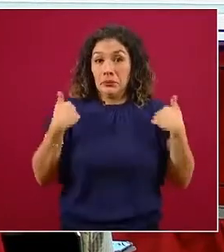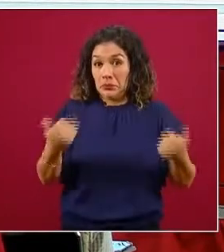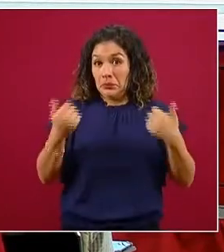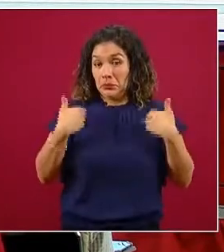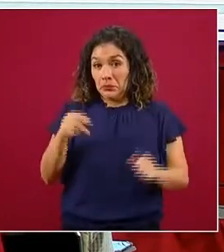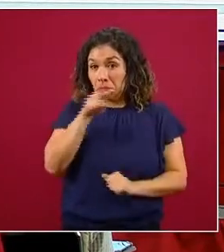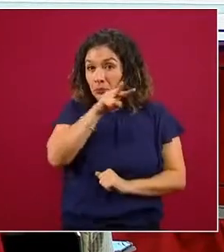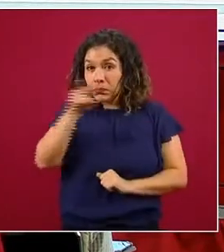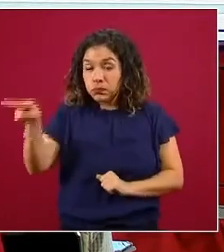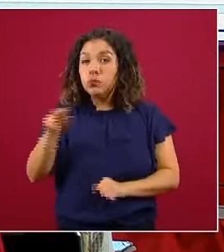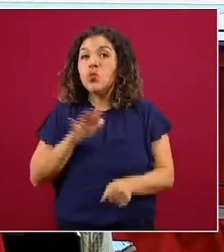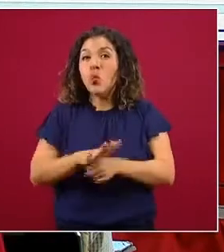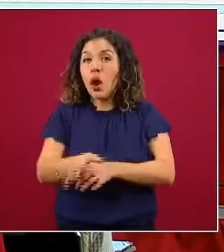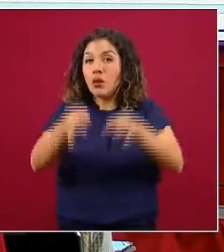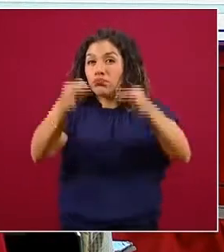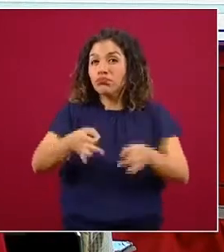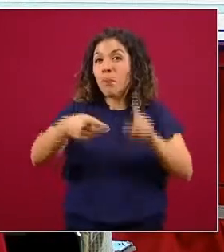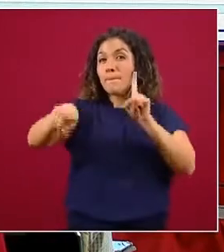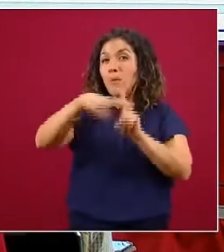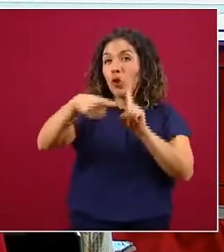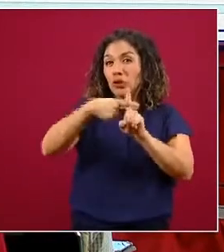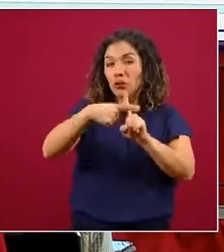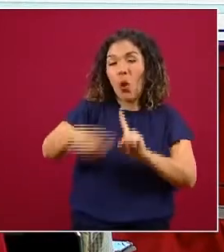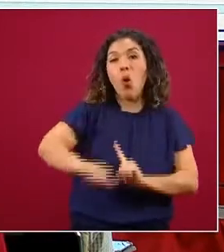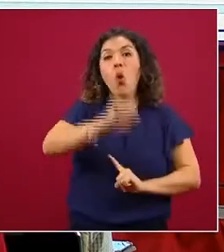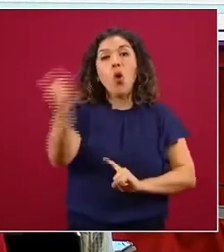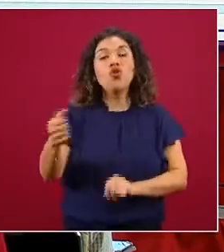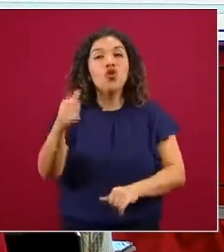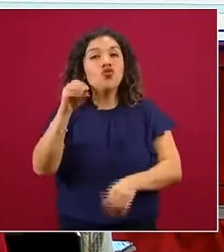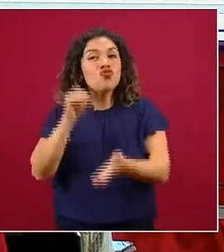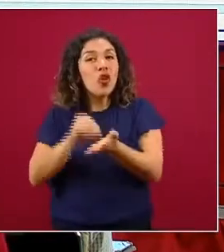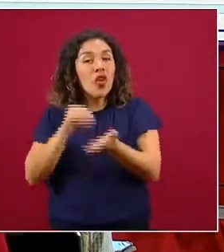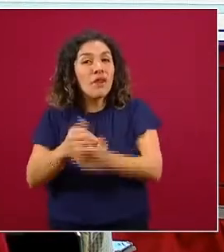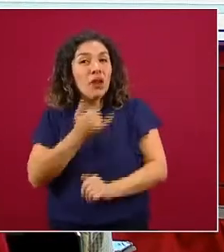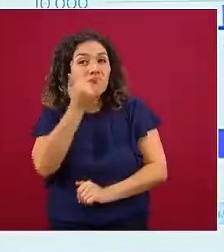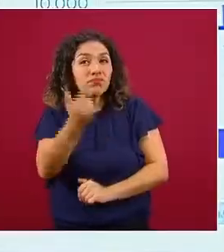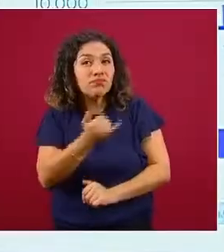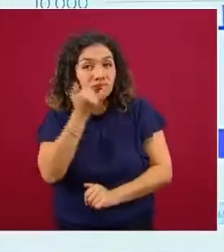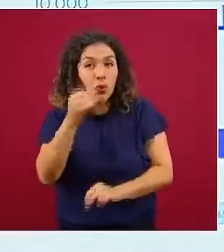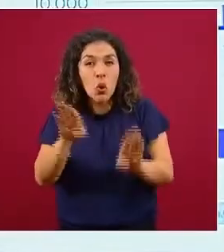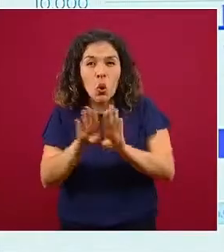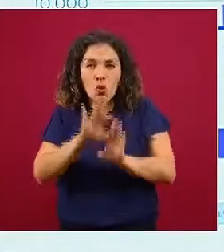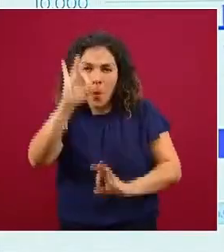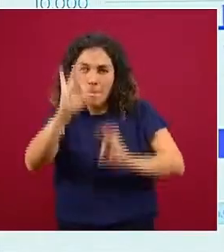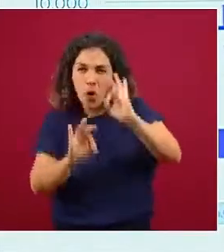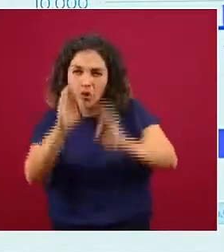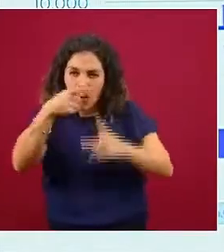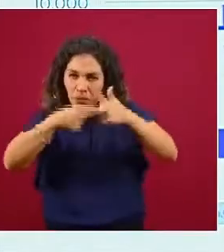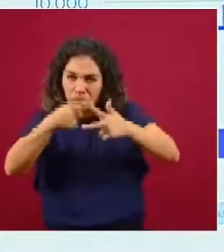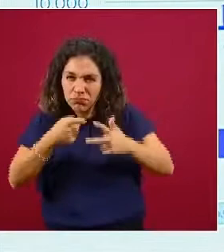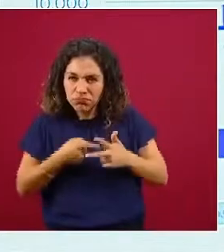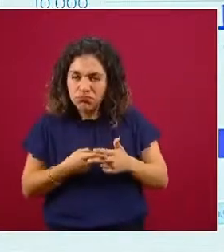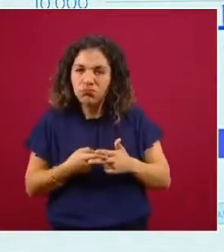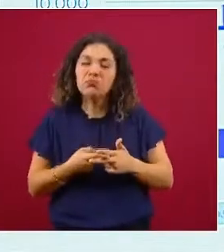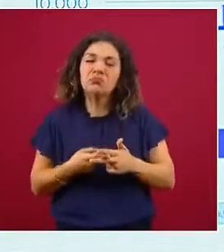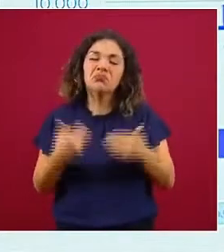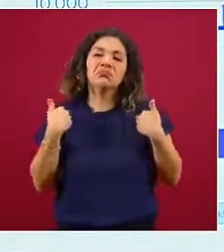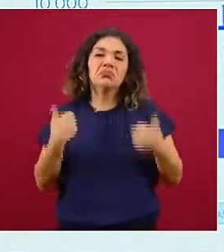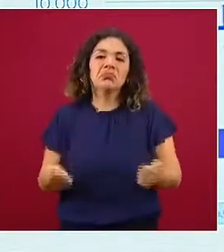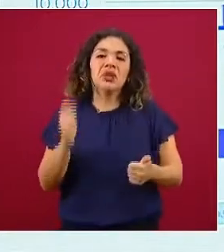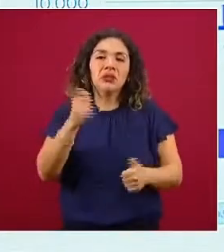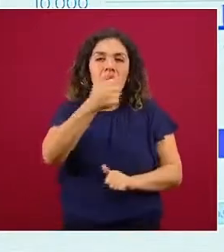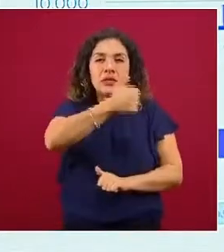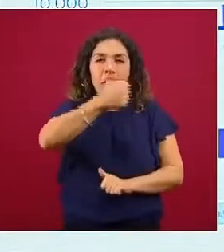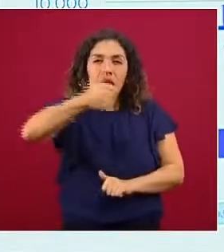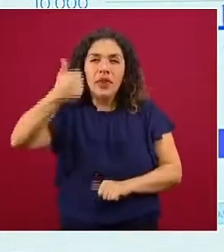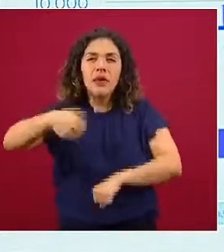casos confirmados. De los casos que aún son sospechosos, apliquemos el porcentaje de positividad que es para